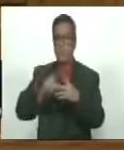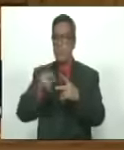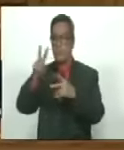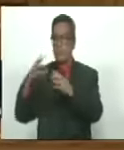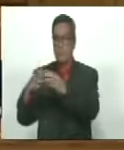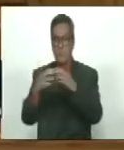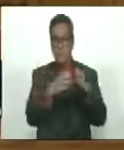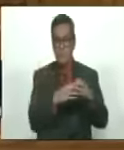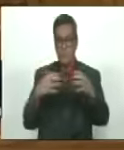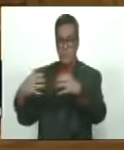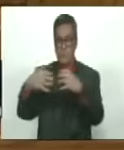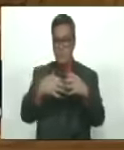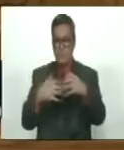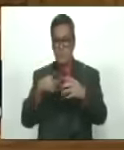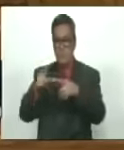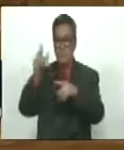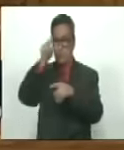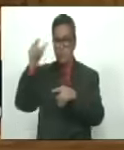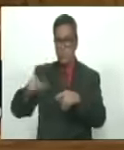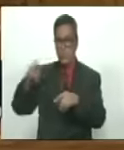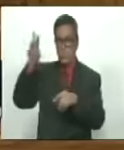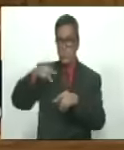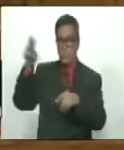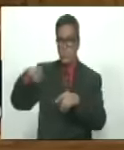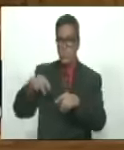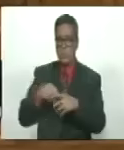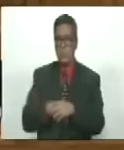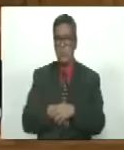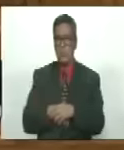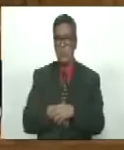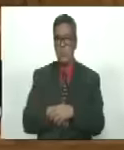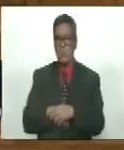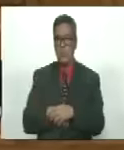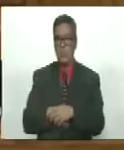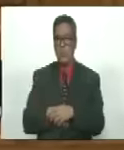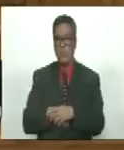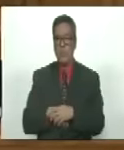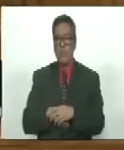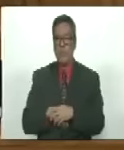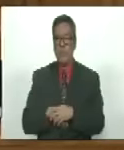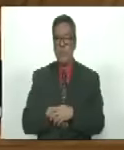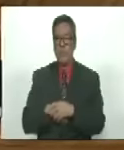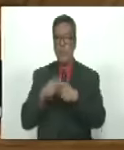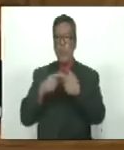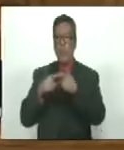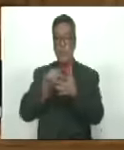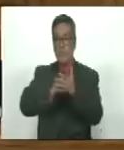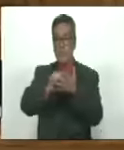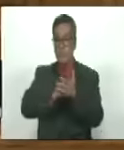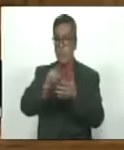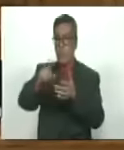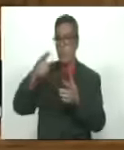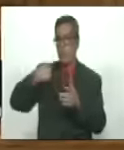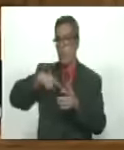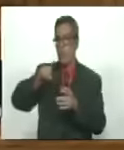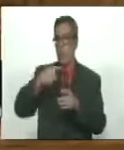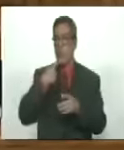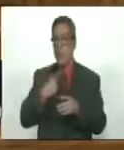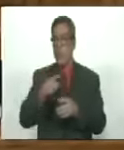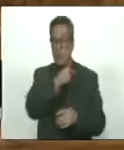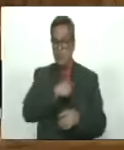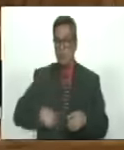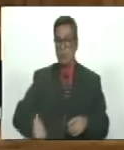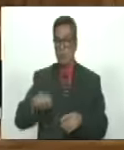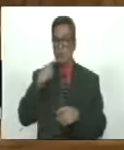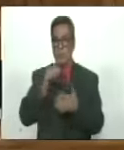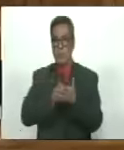relación con la controversia sobre el territorio de la Guayana Esequiba. Y otro artículo que tiene que ver con lo que dijo el presidente,